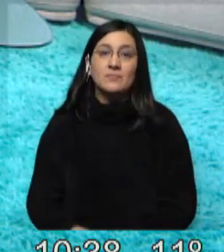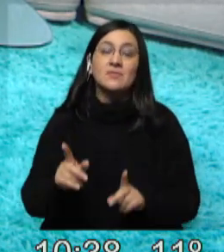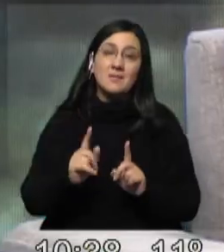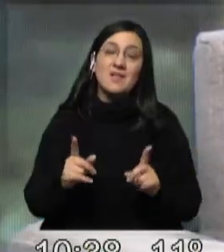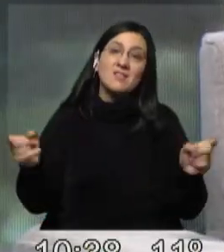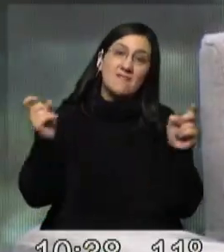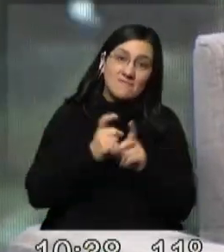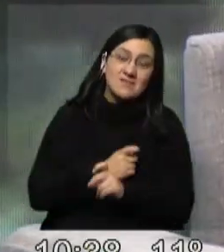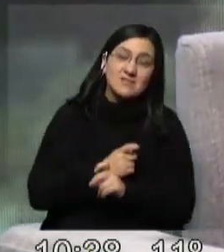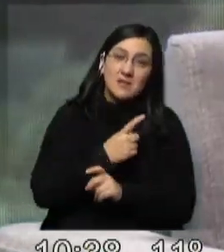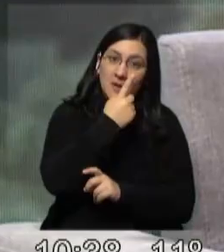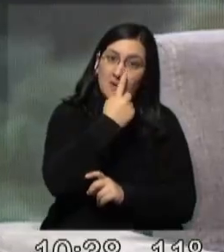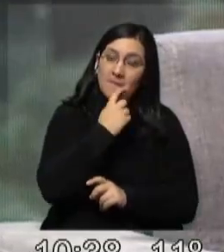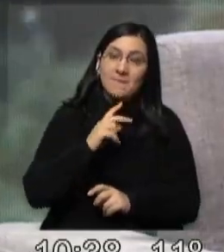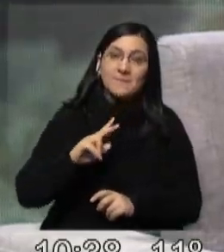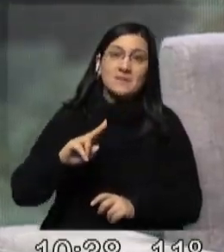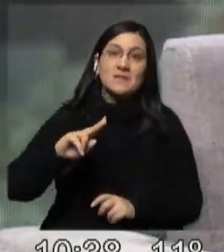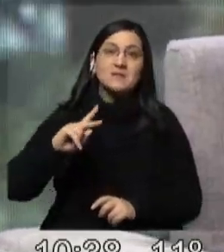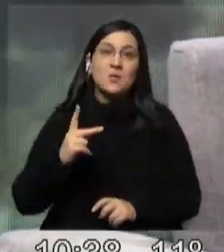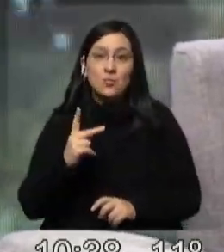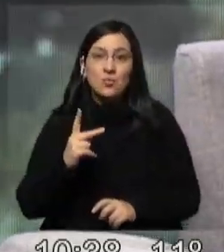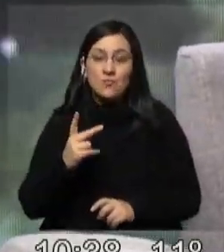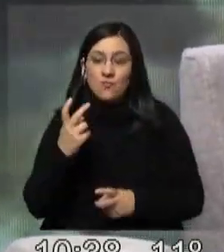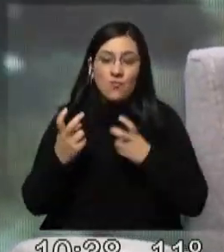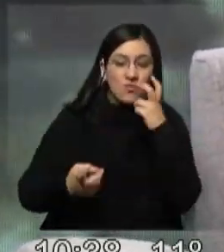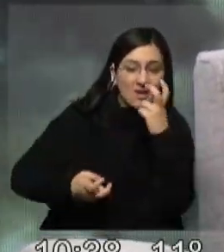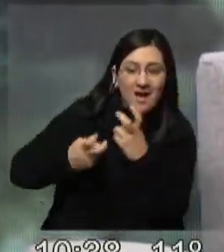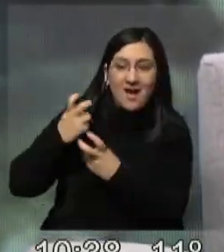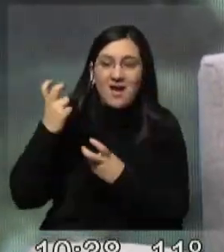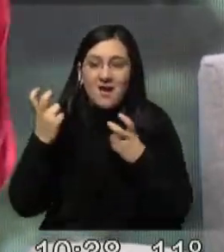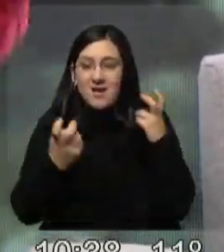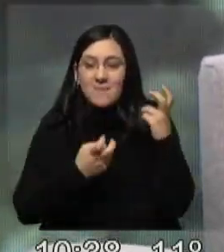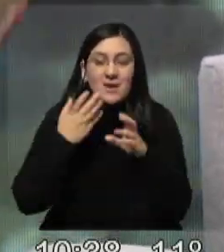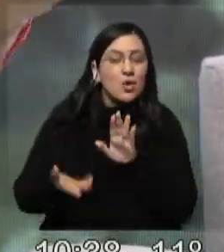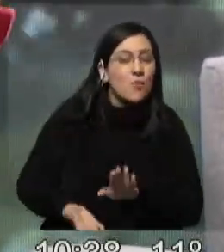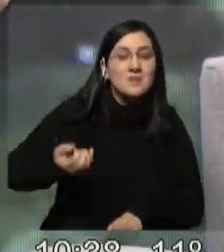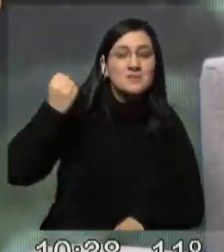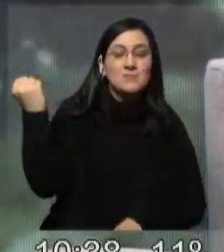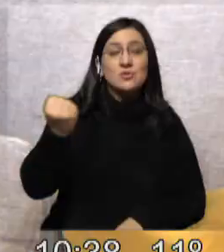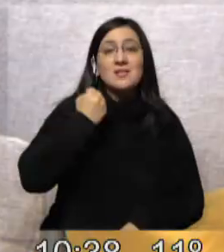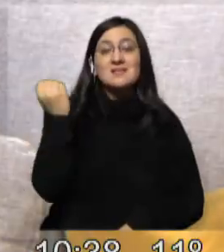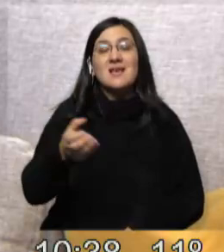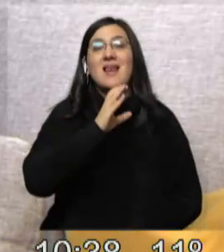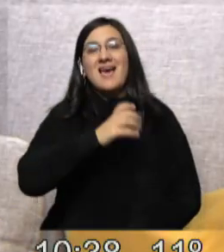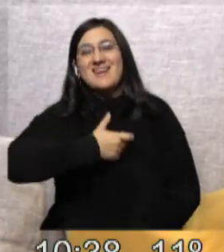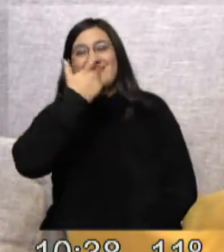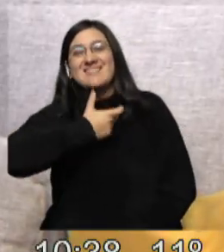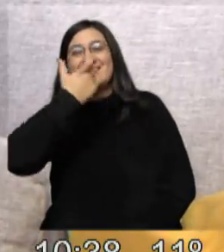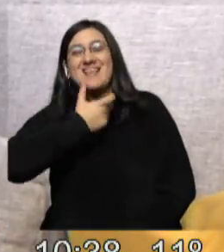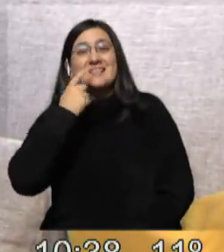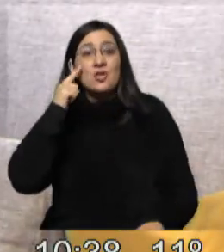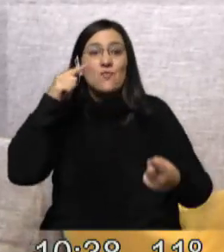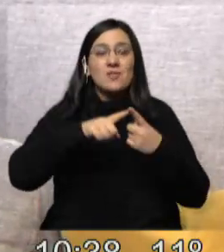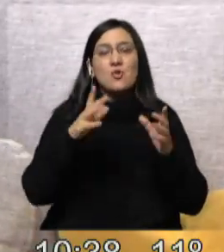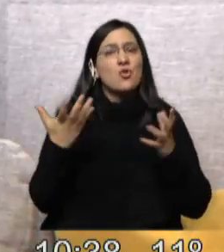ser el segundo o no, como ir buscándole la vuelta para que lo más importante sea la risa. Exacto, eso es lo que se busca, no